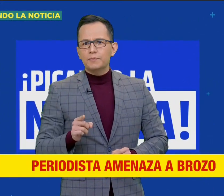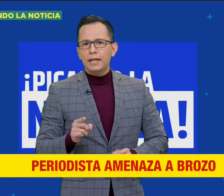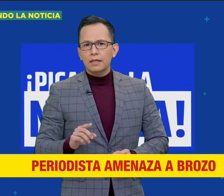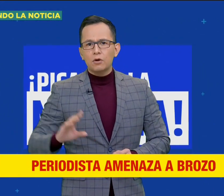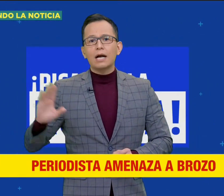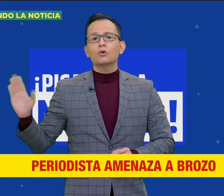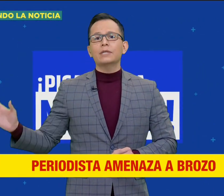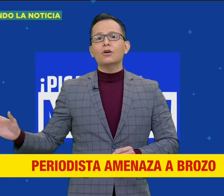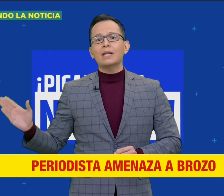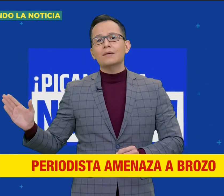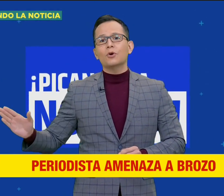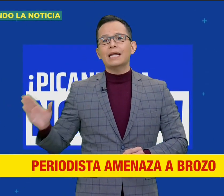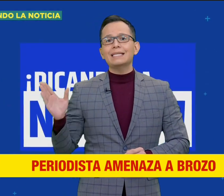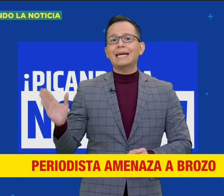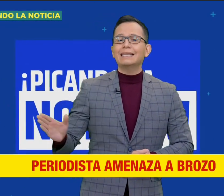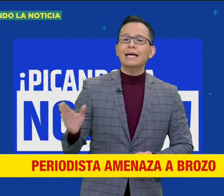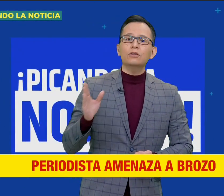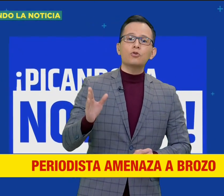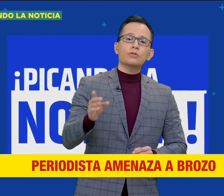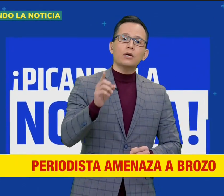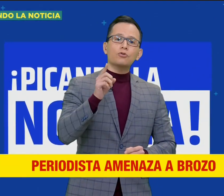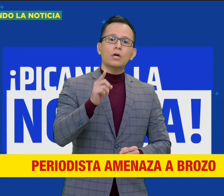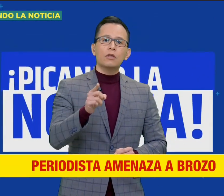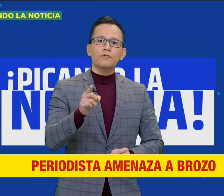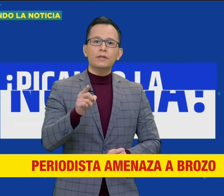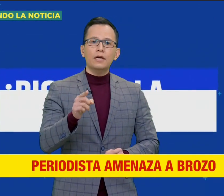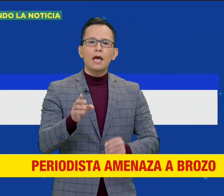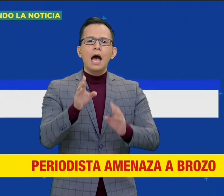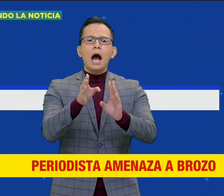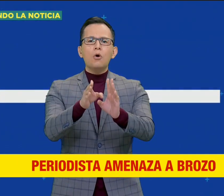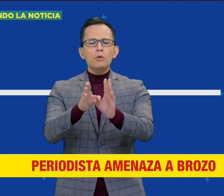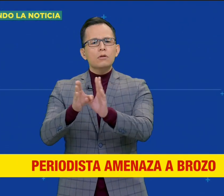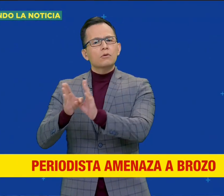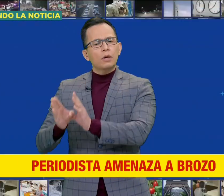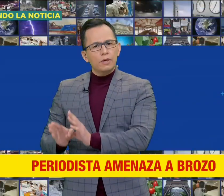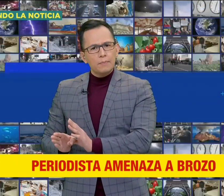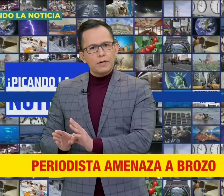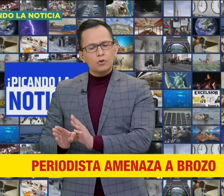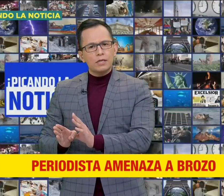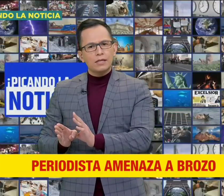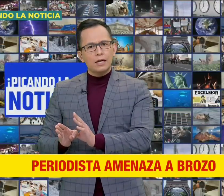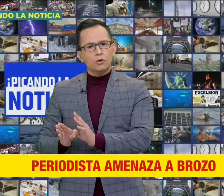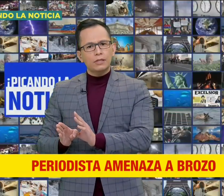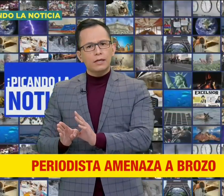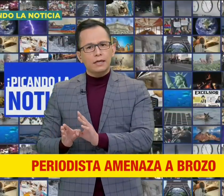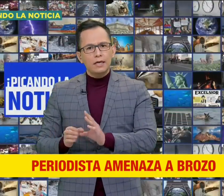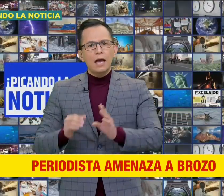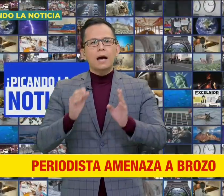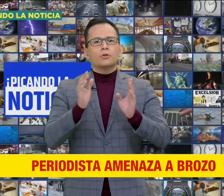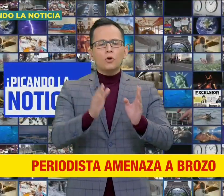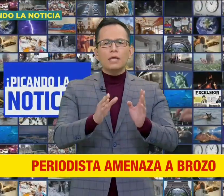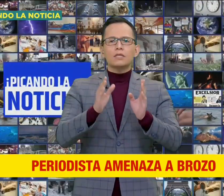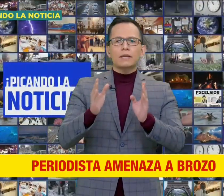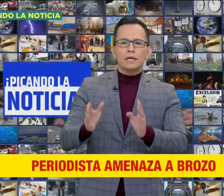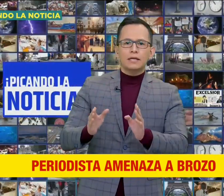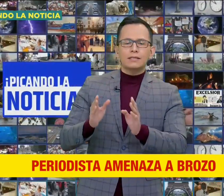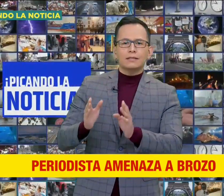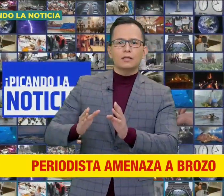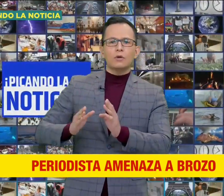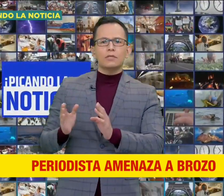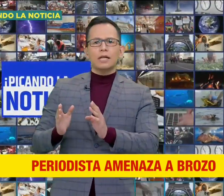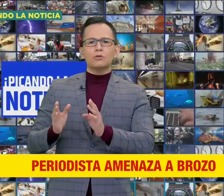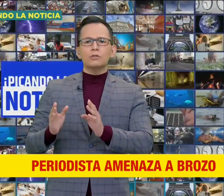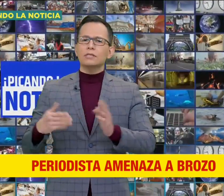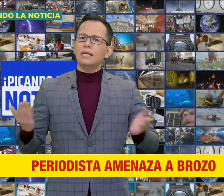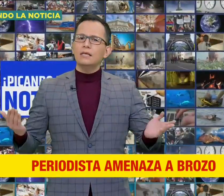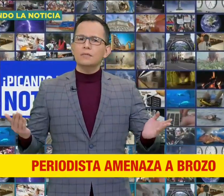seguir aspirando a contar con la democracia que tanto nos ha costado defender, aún cuando haya personas en la corte del rey todas las mañanas tratando